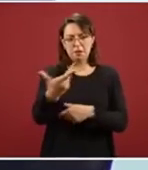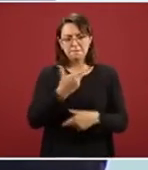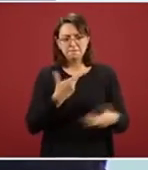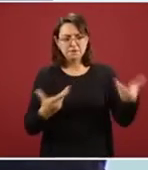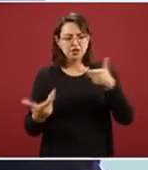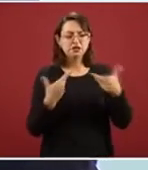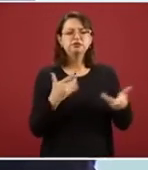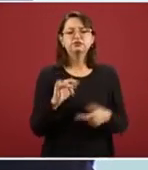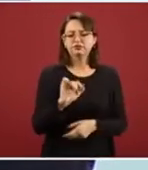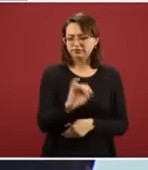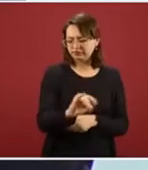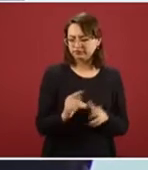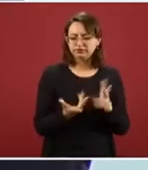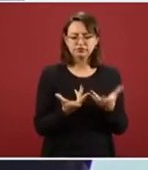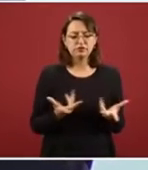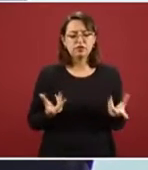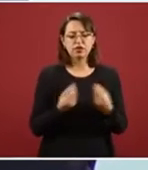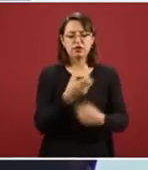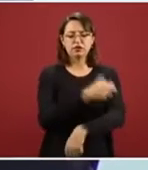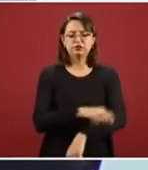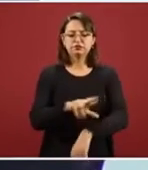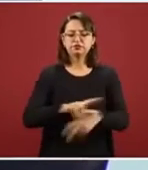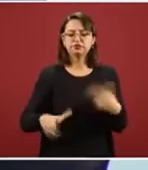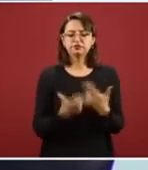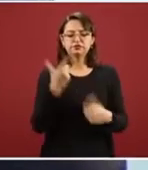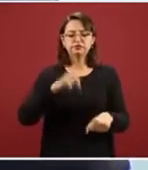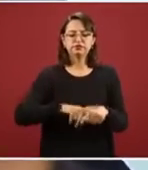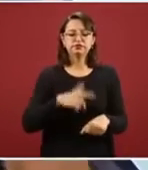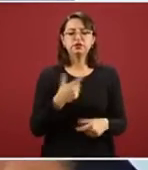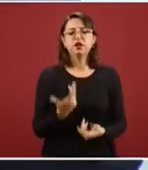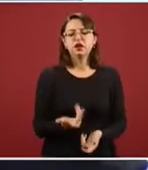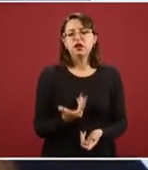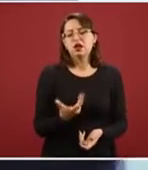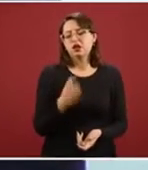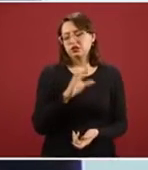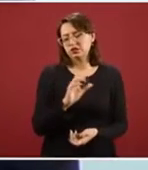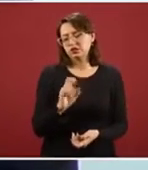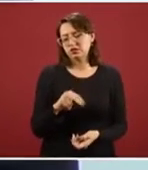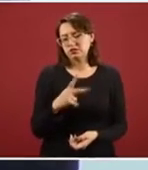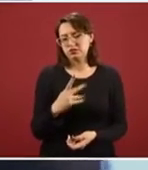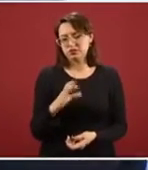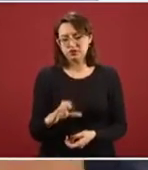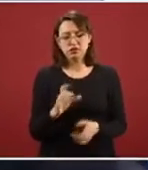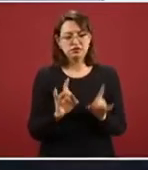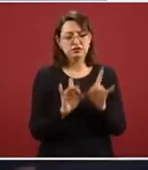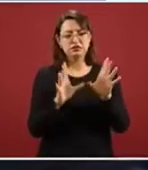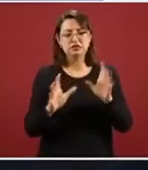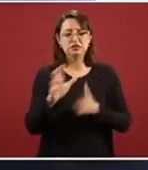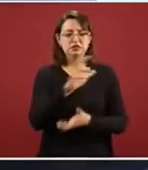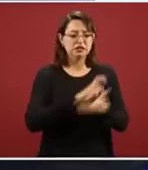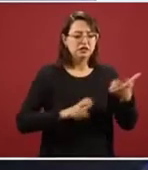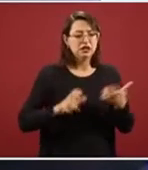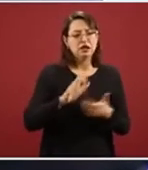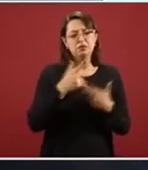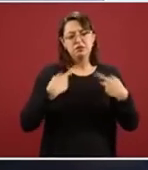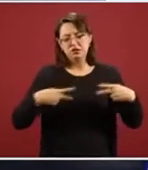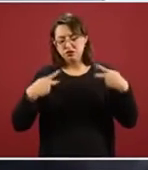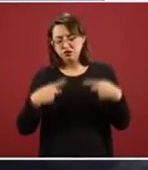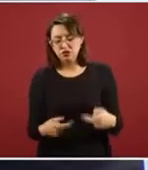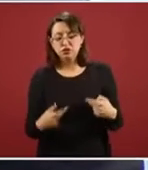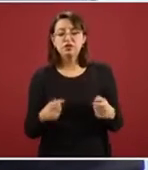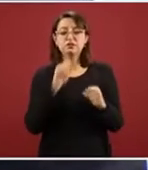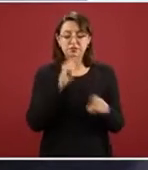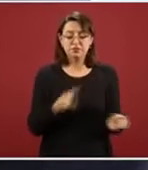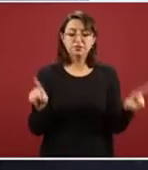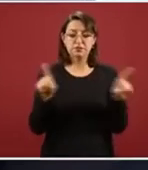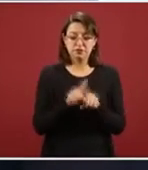la experiencia que tiene la Coordinación Nacional de Protección Civil en el proceso de fenómenos socioorganizativos y en la